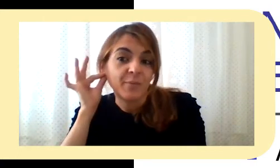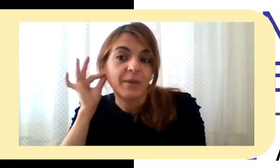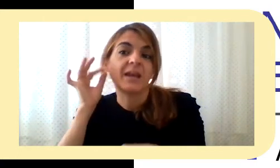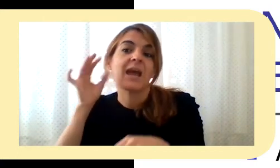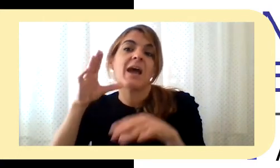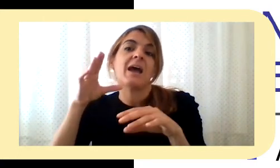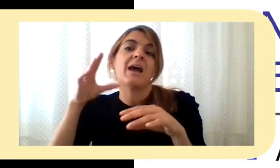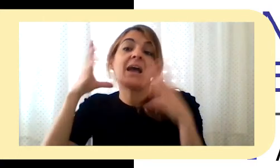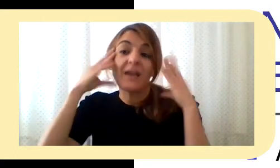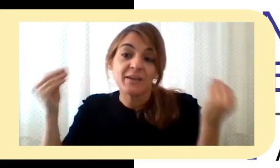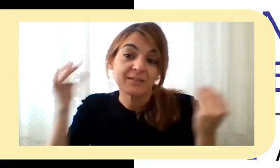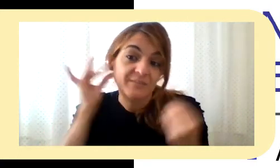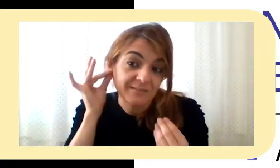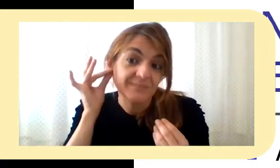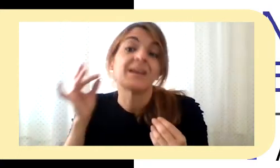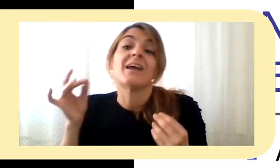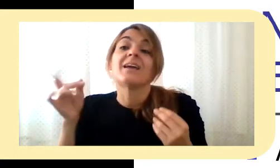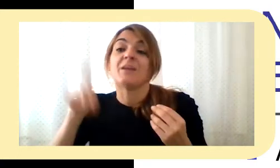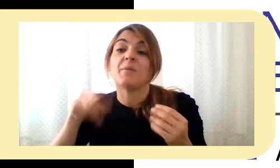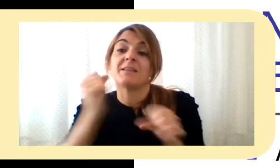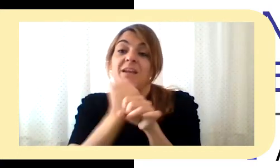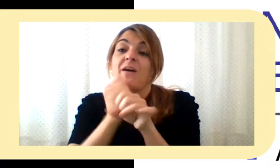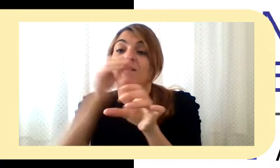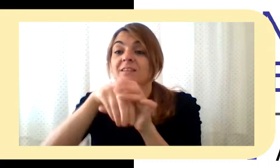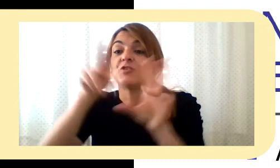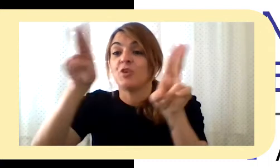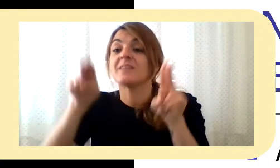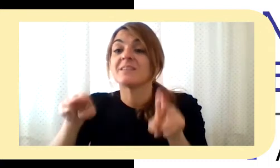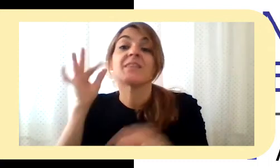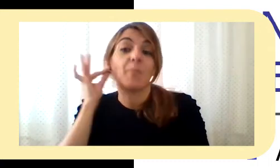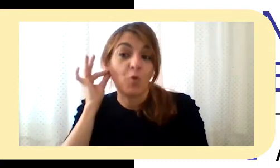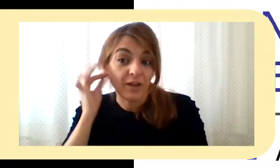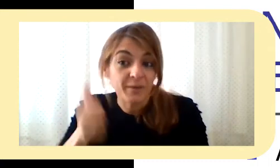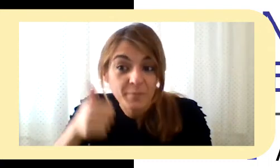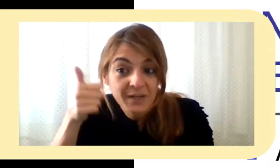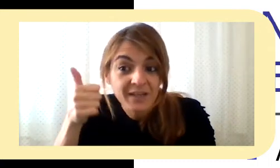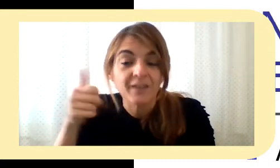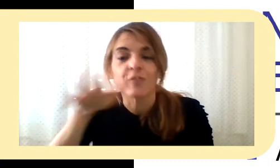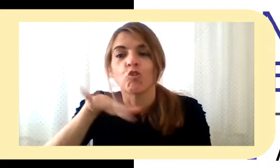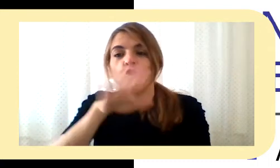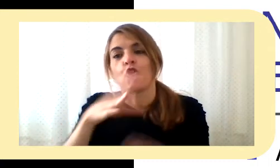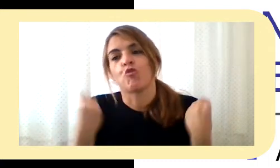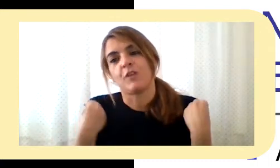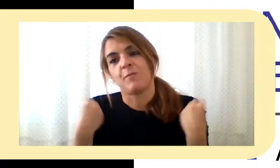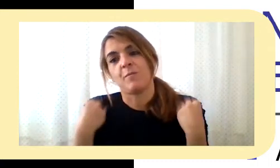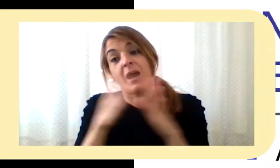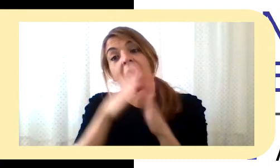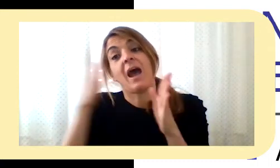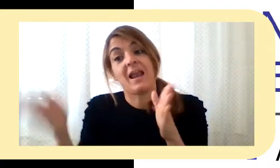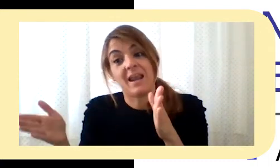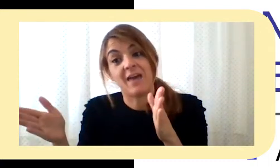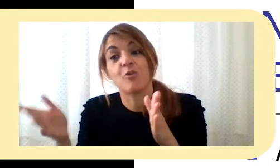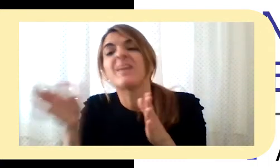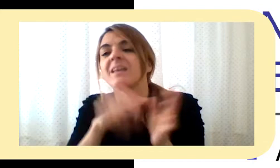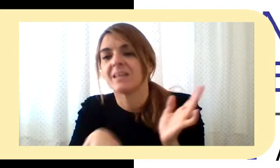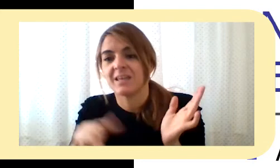hay problemas étnicos, si hay problemas medioambientales, dónde vive esta persona, al lado de qué incineradora está, y no es, por tanto,